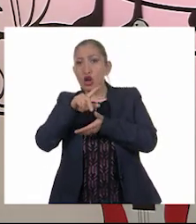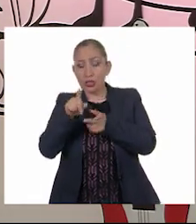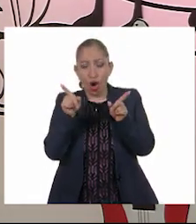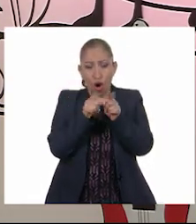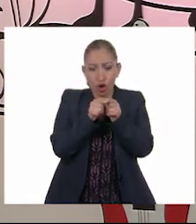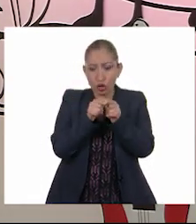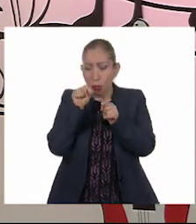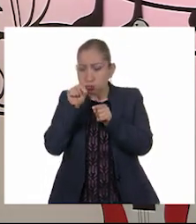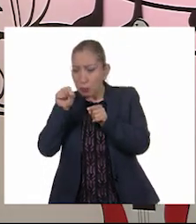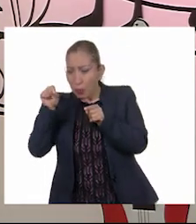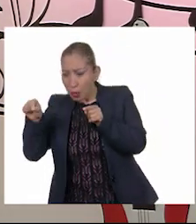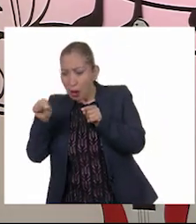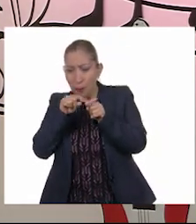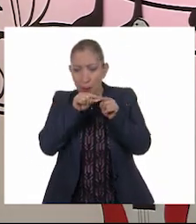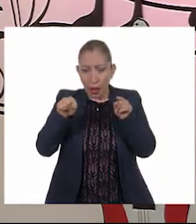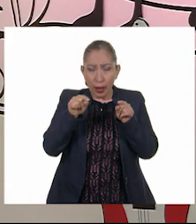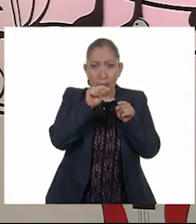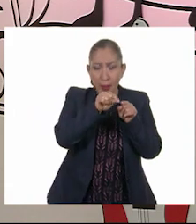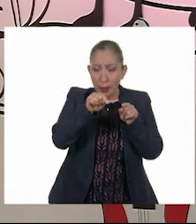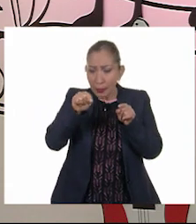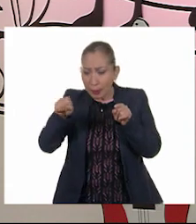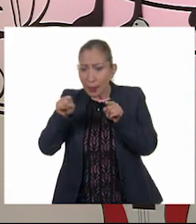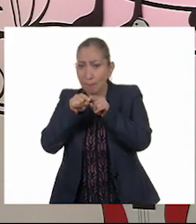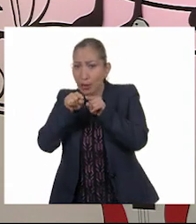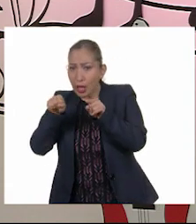cortos y largos? Y eso sonaba...